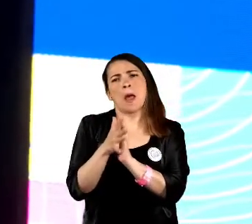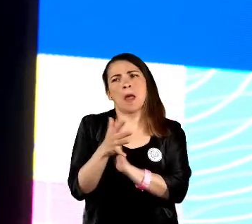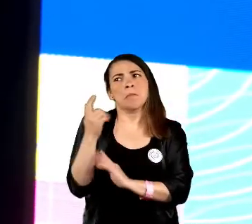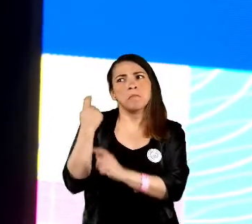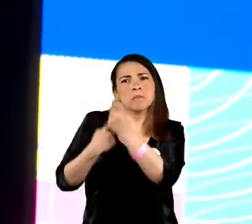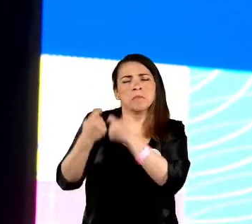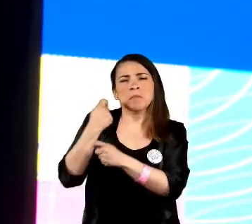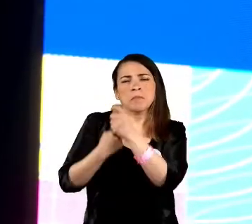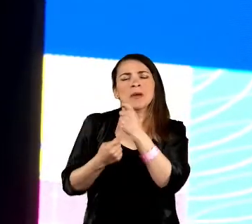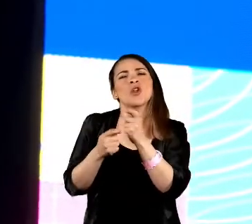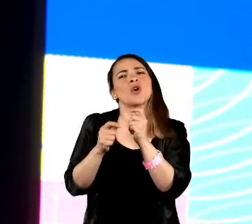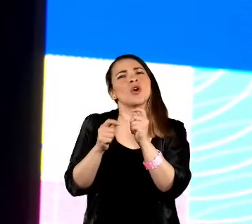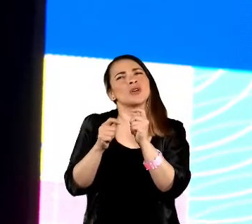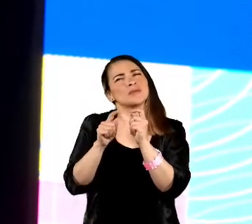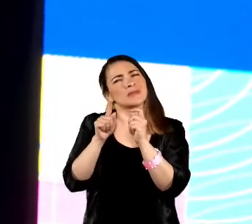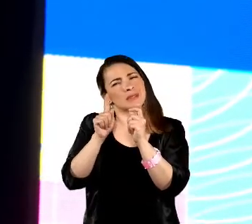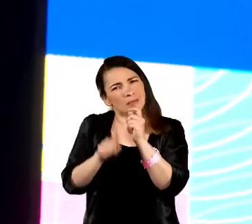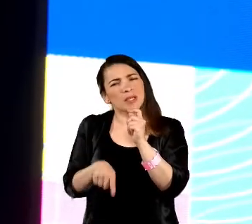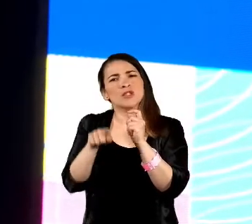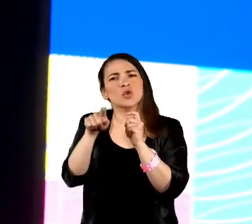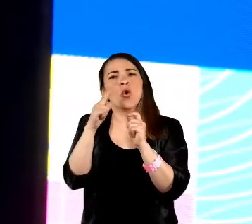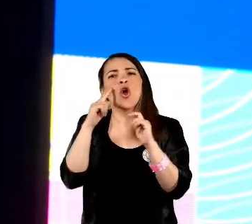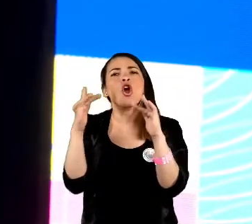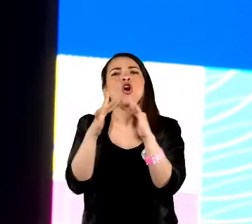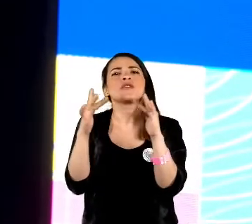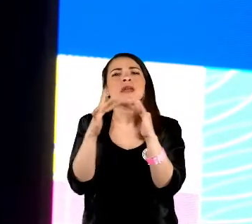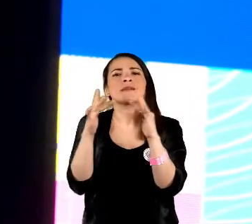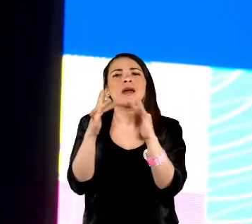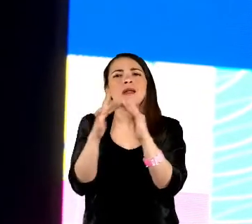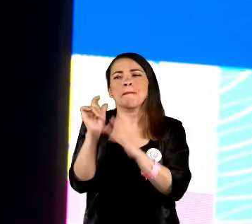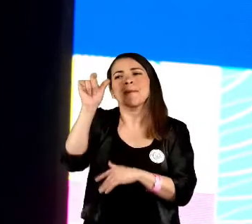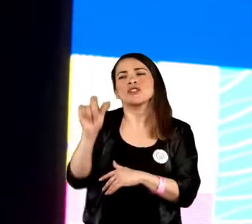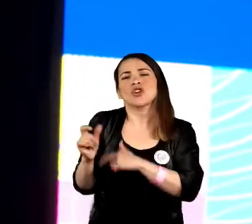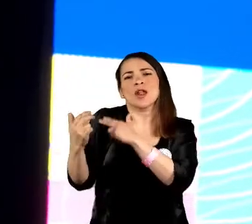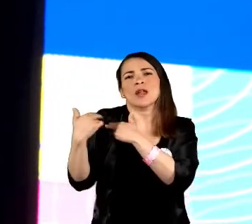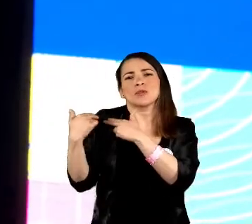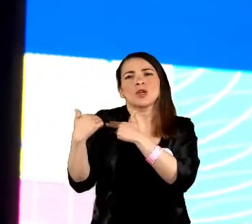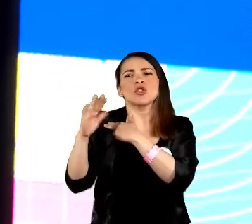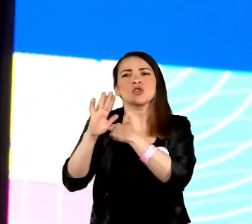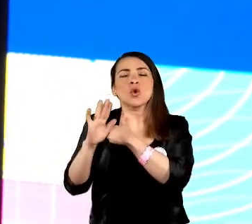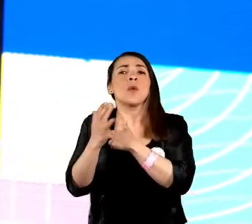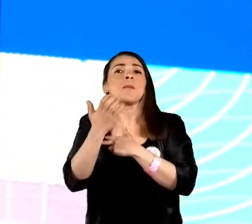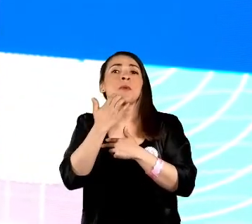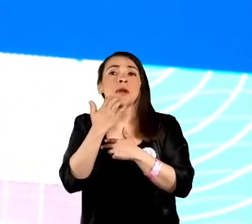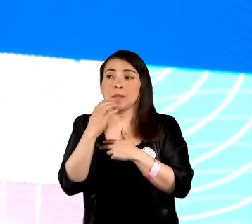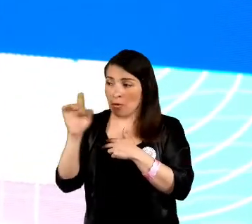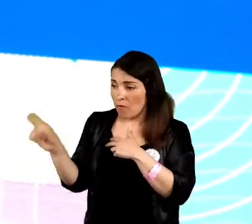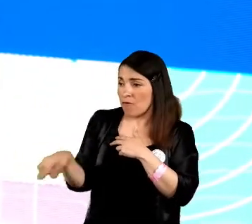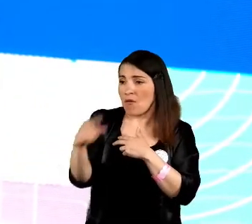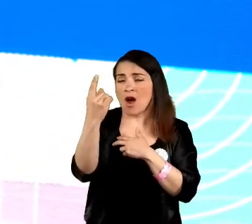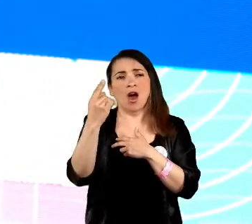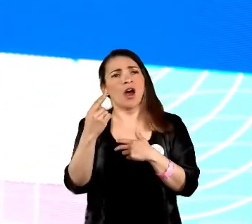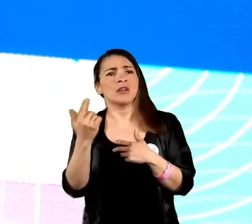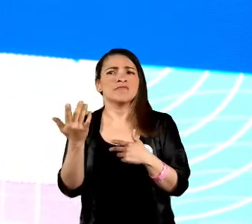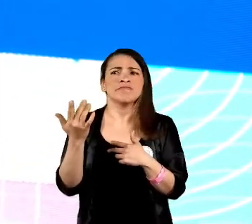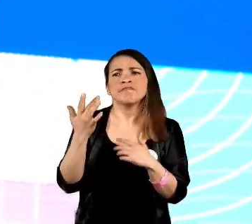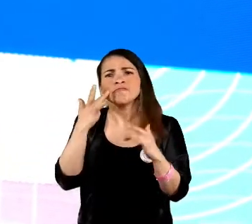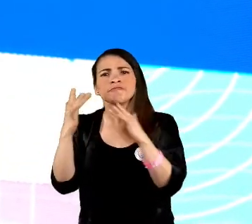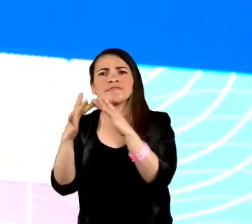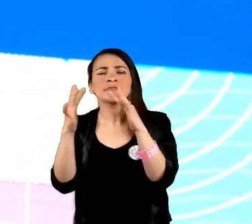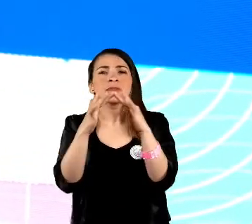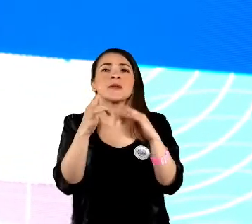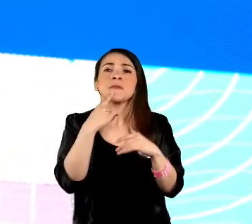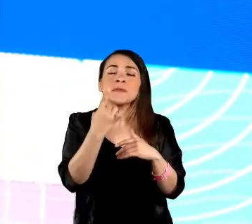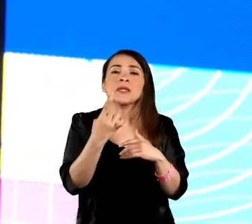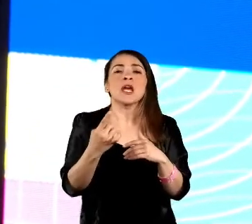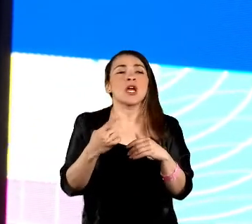sino el Pitch para contactar a la gente estar en eventos estar en Ronda de negocios ir a los encuentros